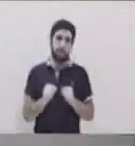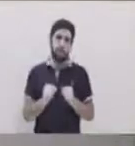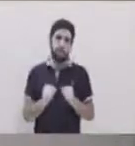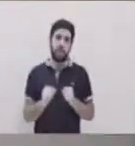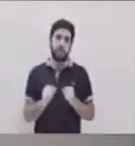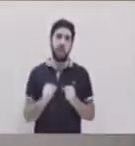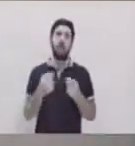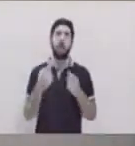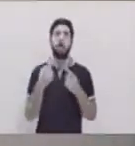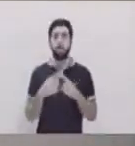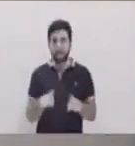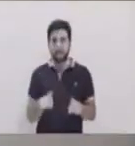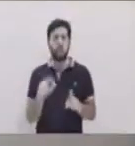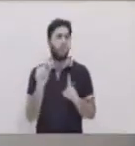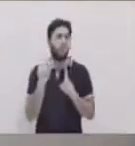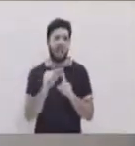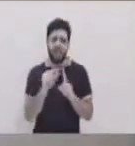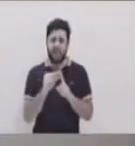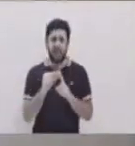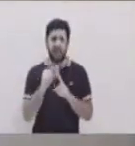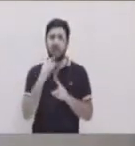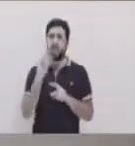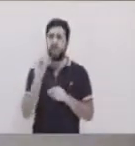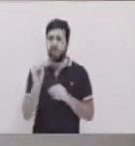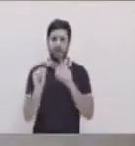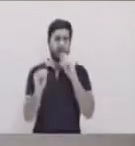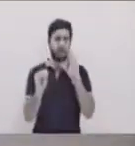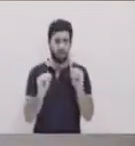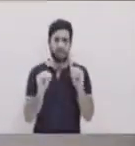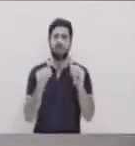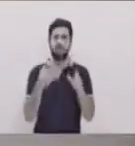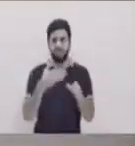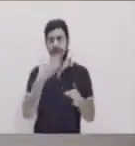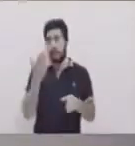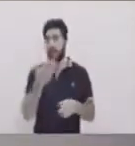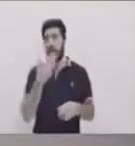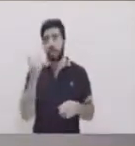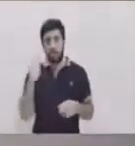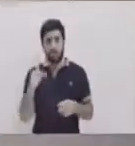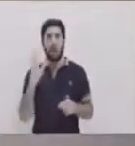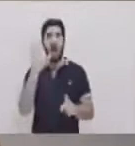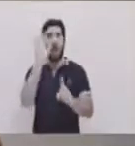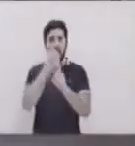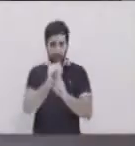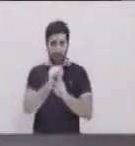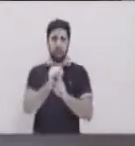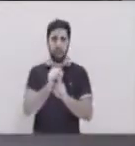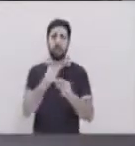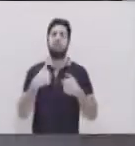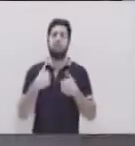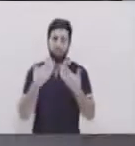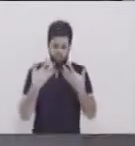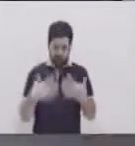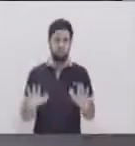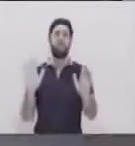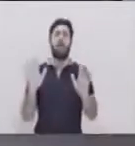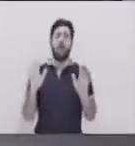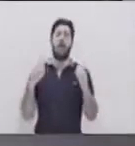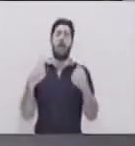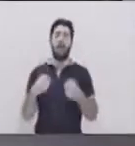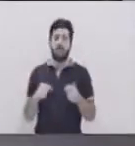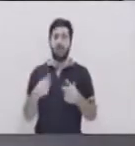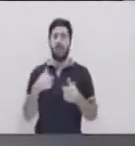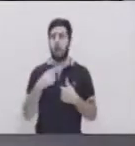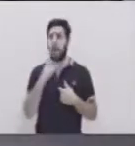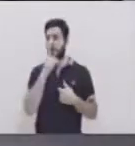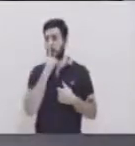complicado, pero con unas simples palabras, eso ya es un logro, ¿sí? Entonces hay que soltarse